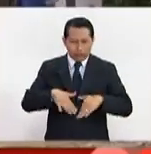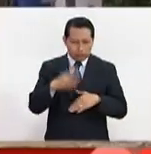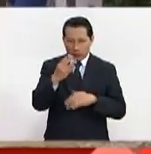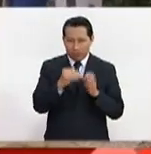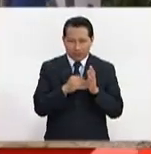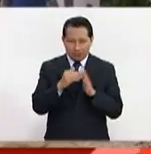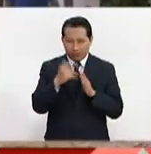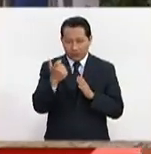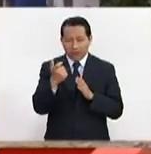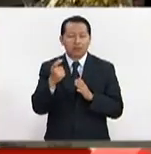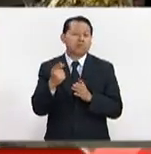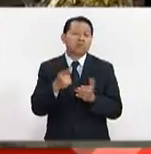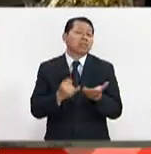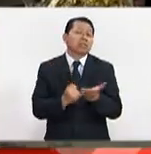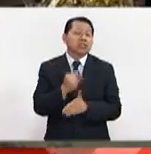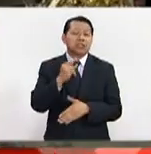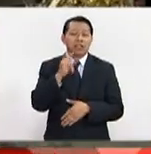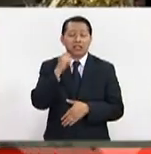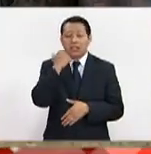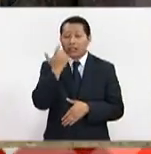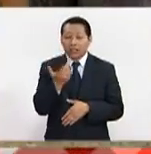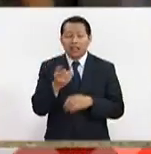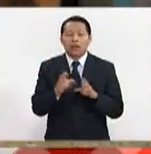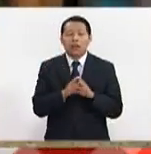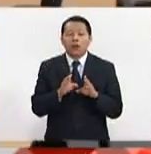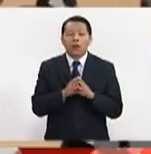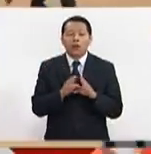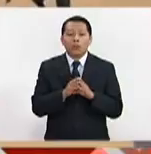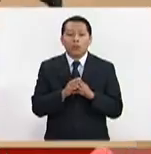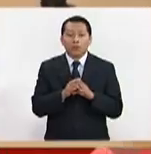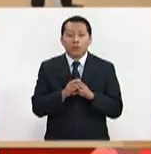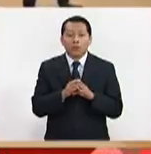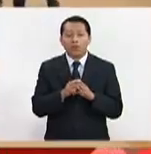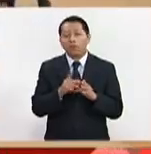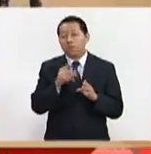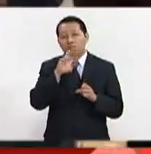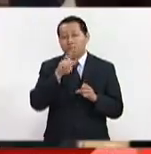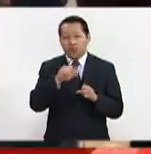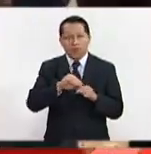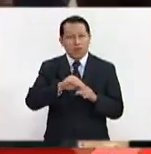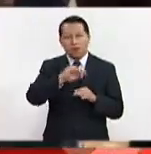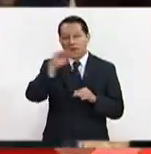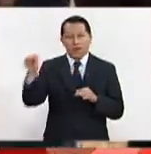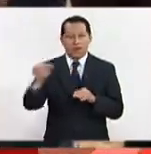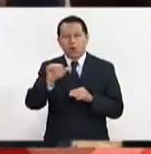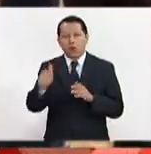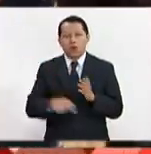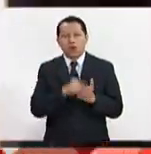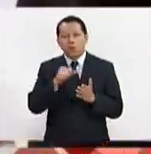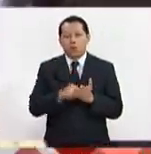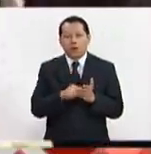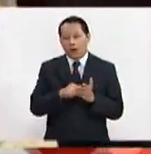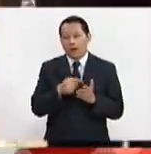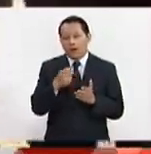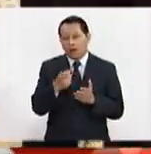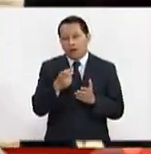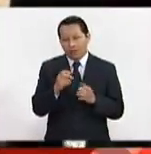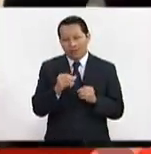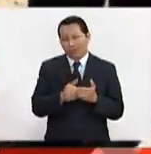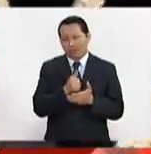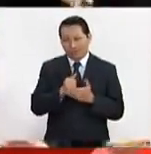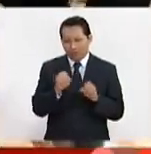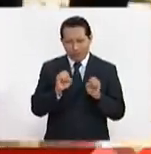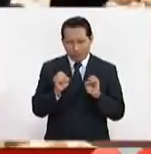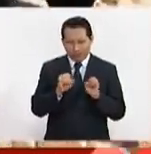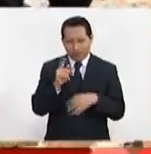por ejemplo, que lo que quieren es moverse a otra zona o porque ya prefieren no vivir en ese lugar, lo